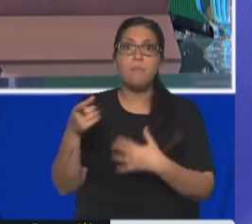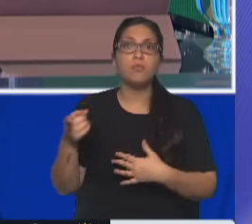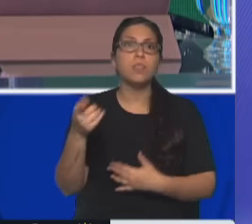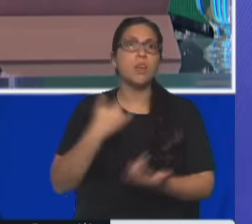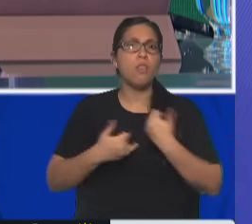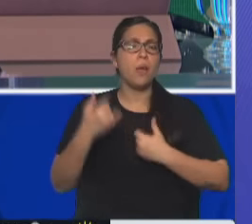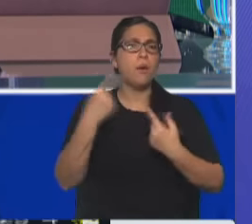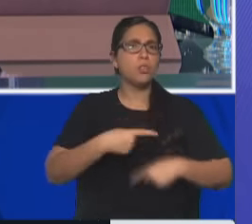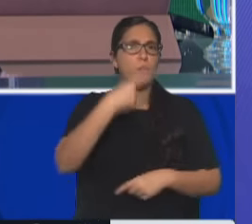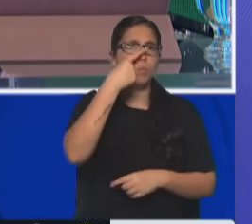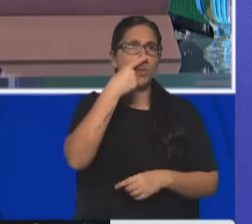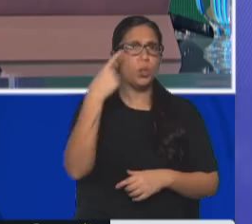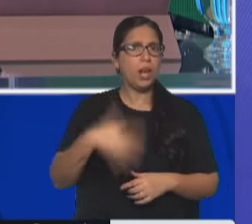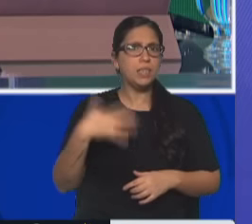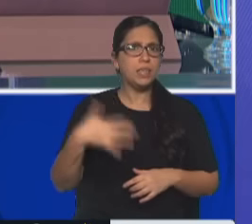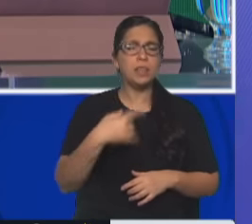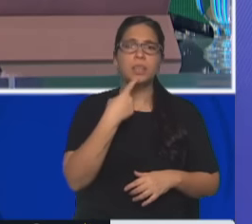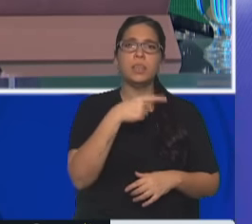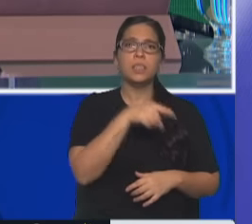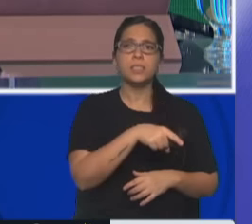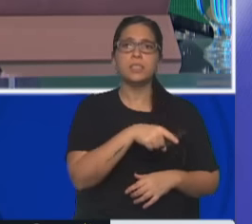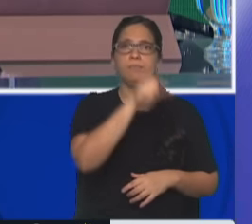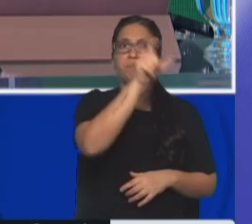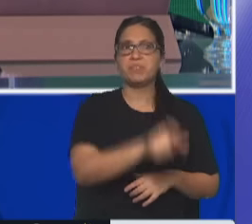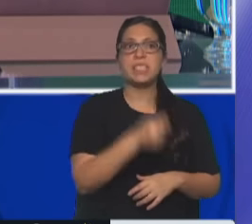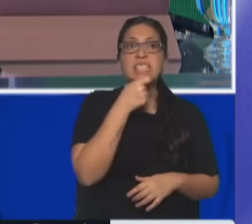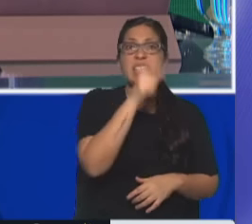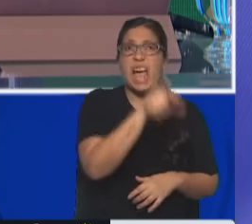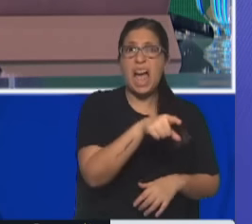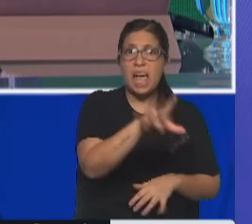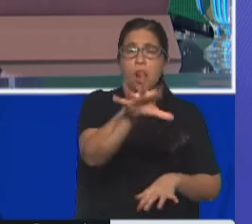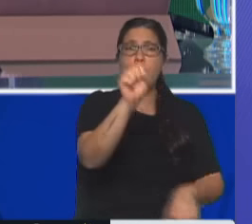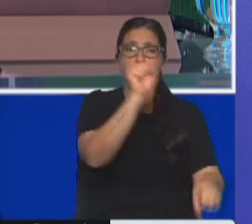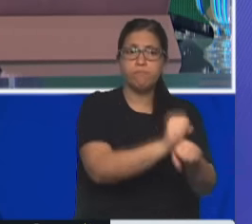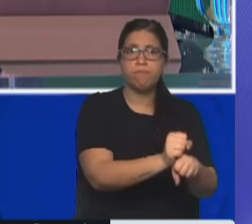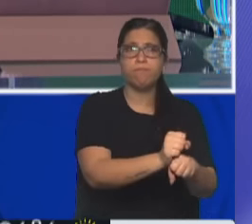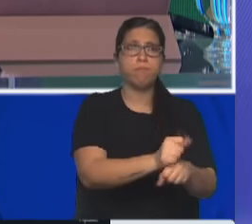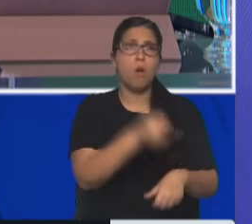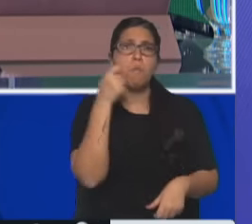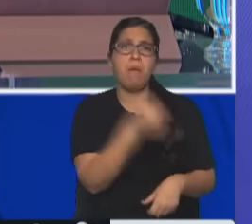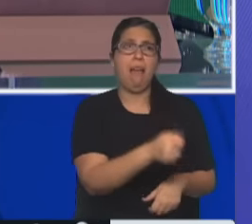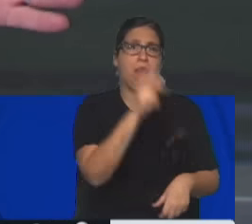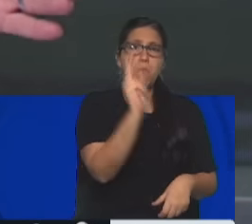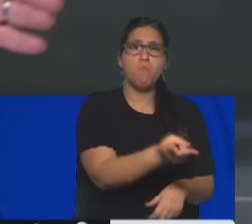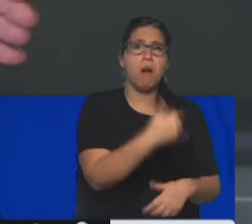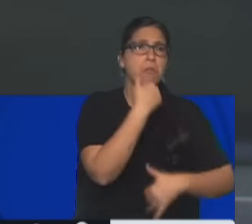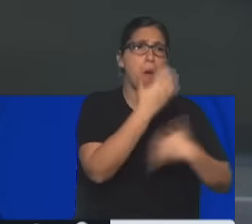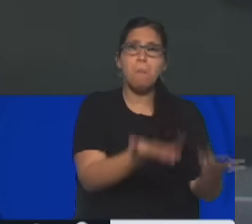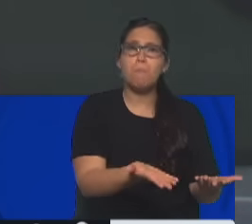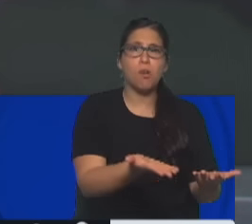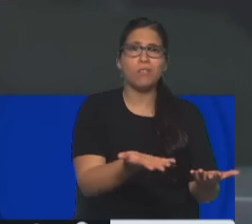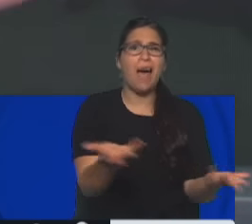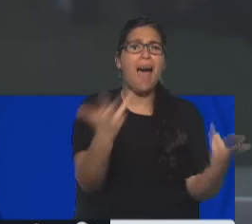que contaban, porque lo que ellos decían, bueno, más allá de que, por supuesto, lo arresten o lo detengan o lo que suceda. Surge inmediatamente otro líder. Ya